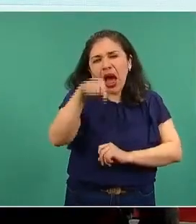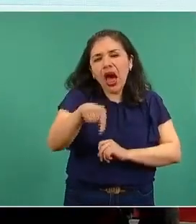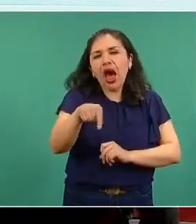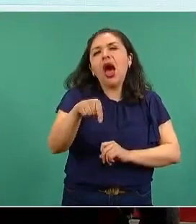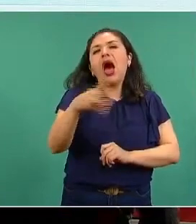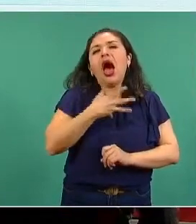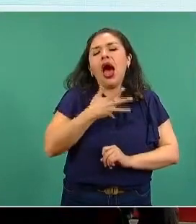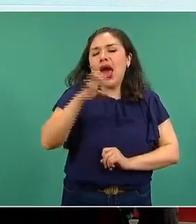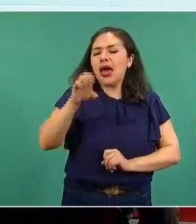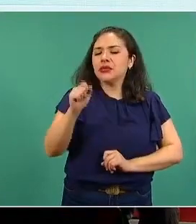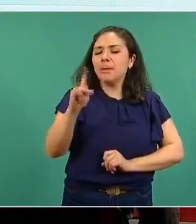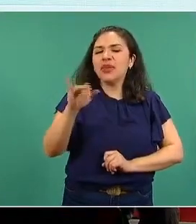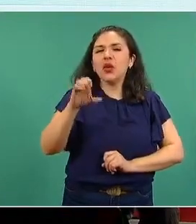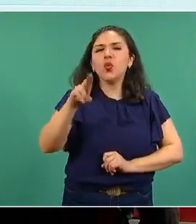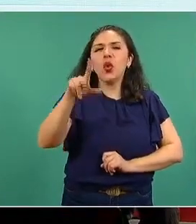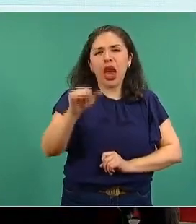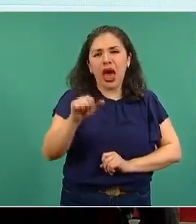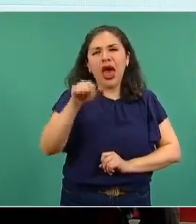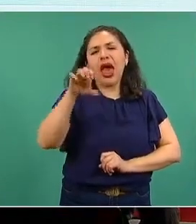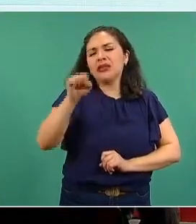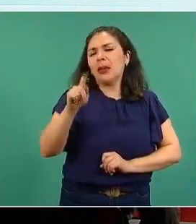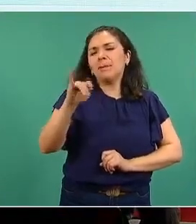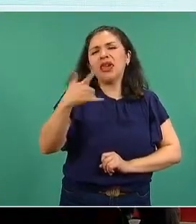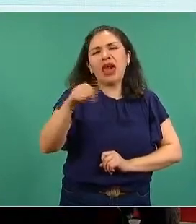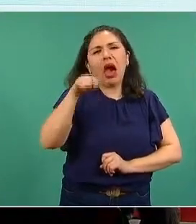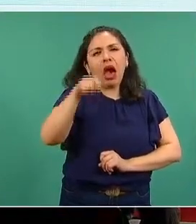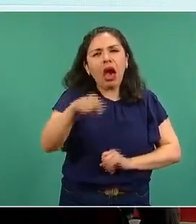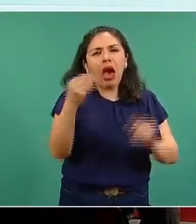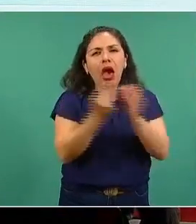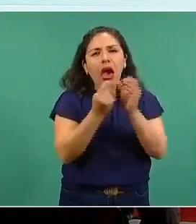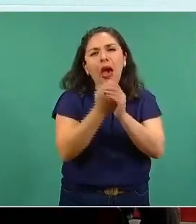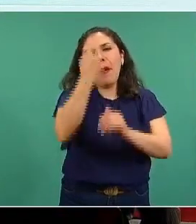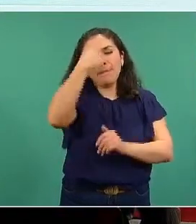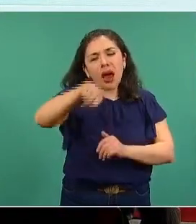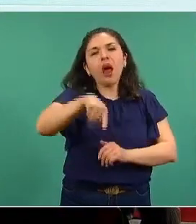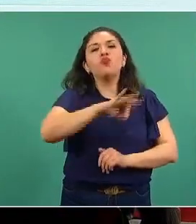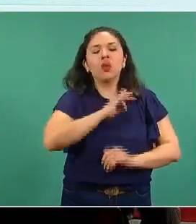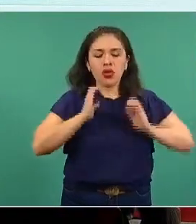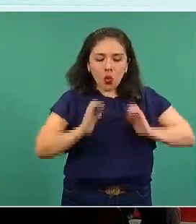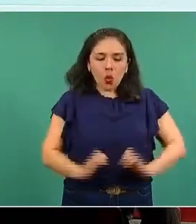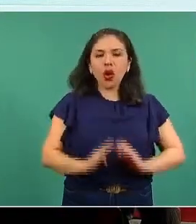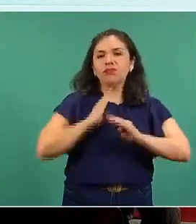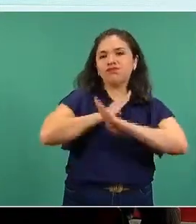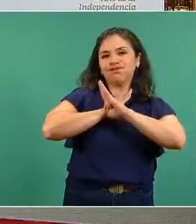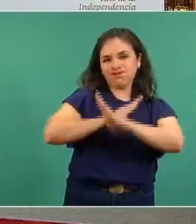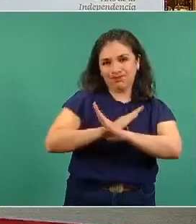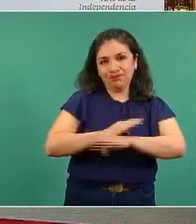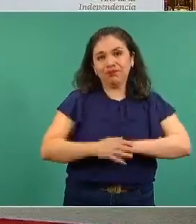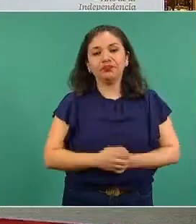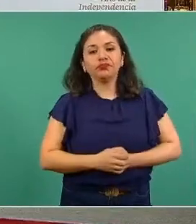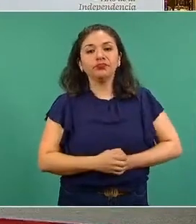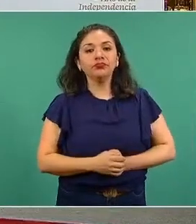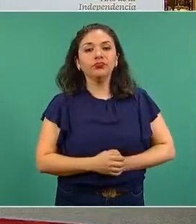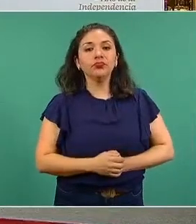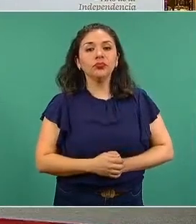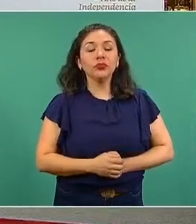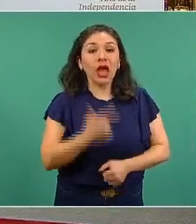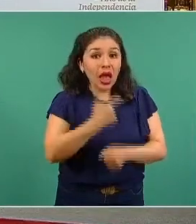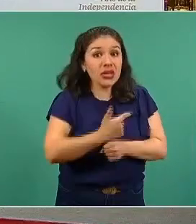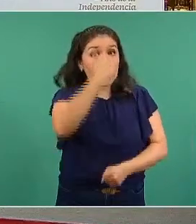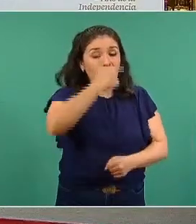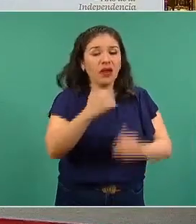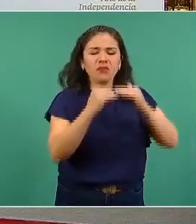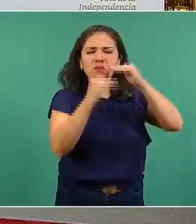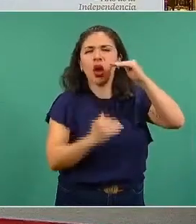de espícula, la proteína de espiga que causa la respuesta inmune. Y tenemos de graves, es menos del